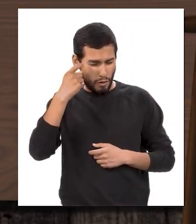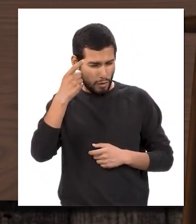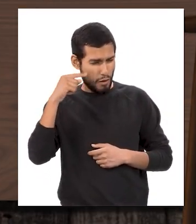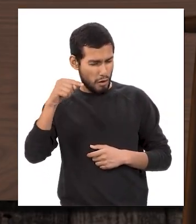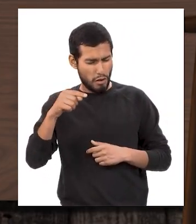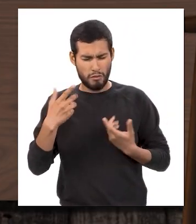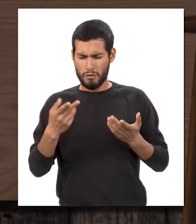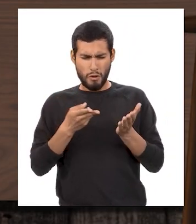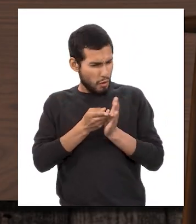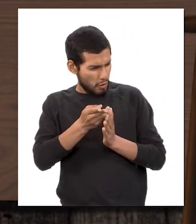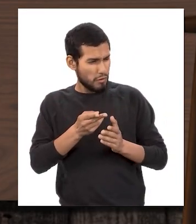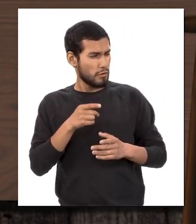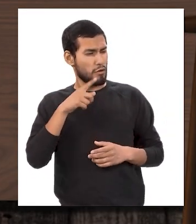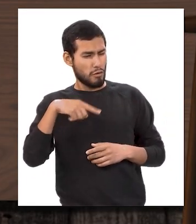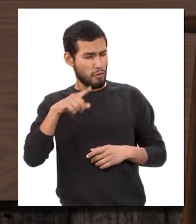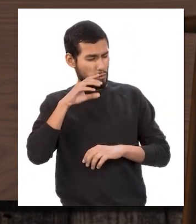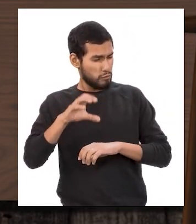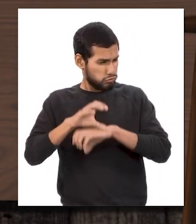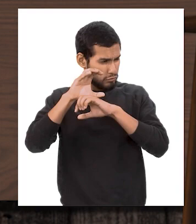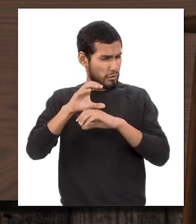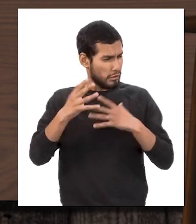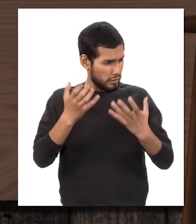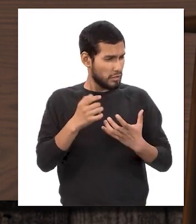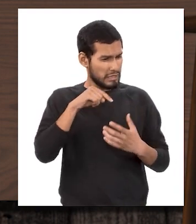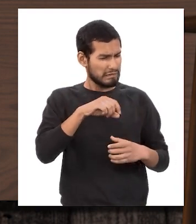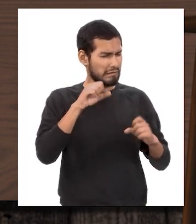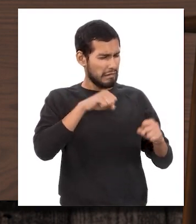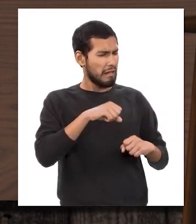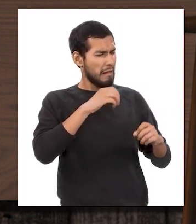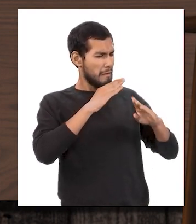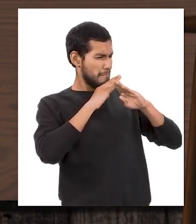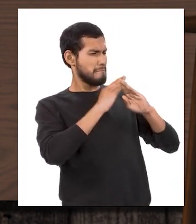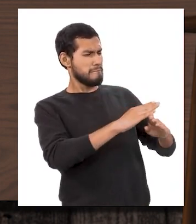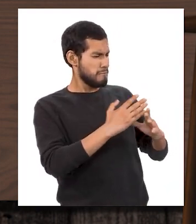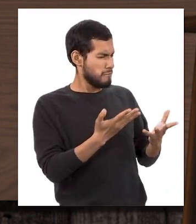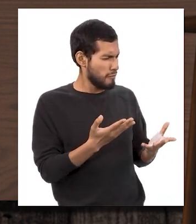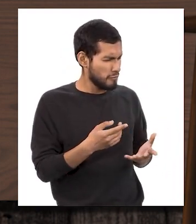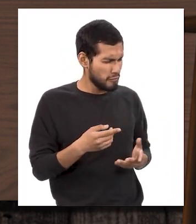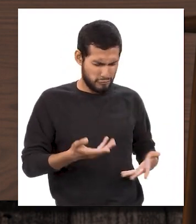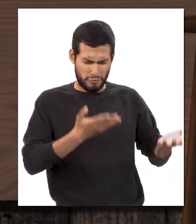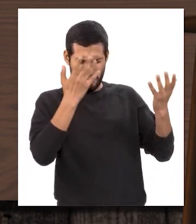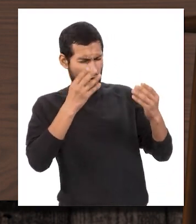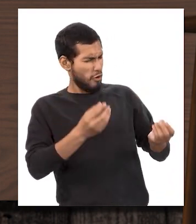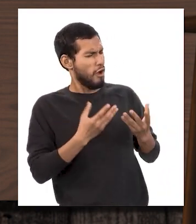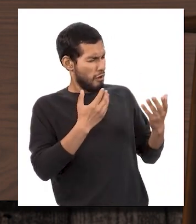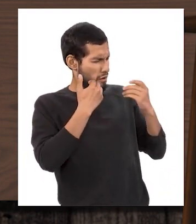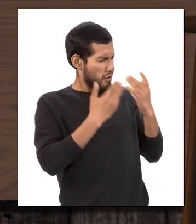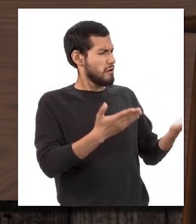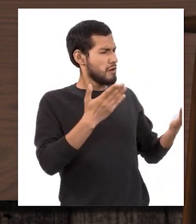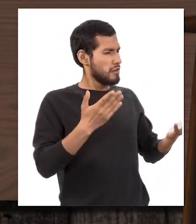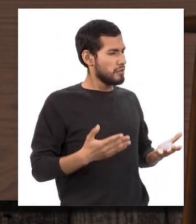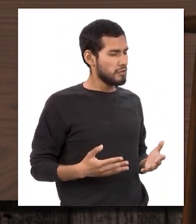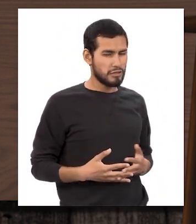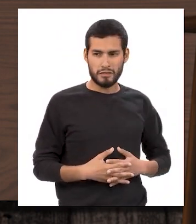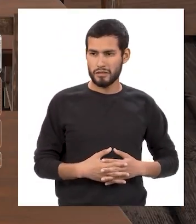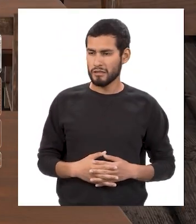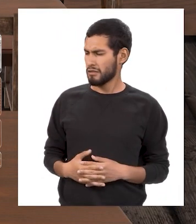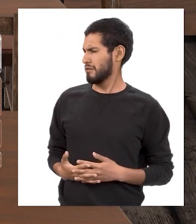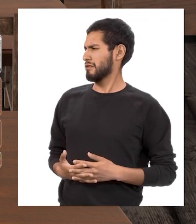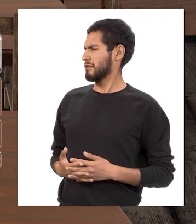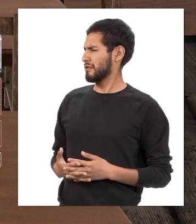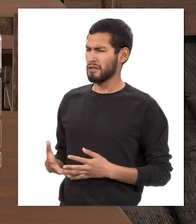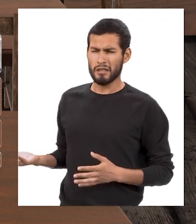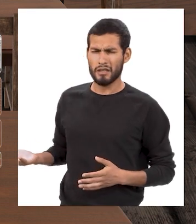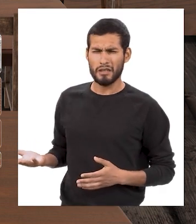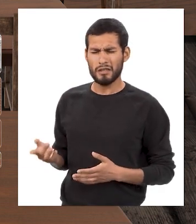y sospechar de su lealtad, esos caballeros además quieren poner obstáculos. ¡Sacrebleu! ¡Qué vergüenza!